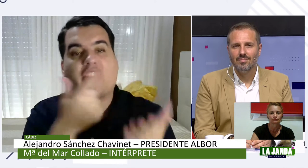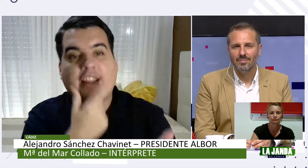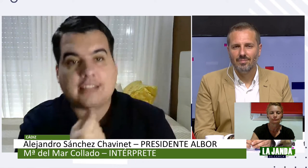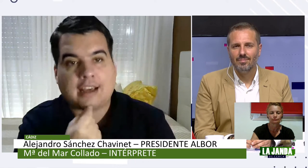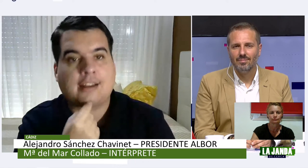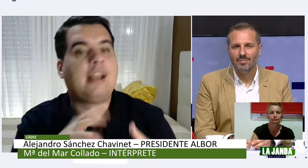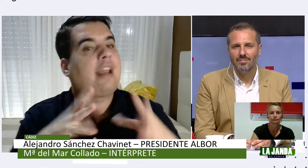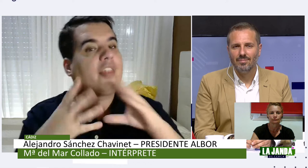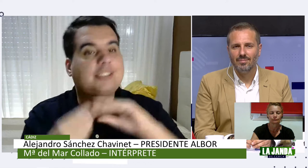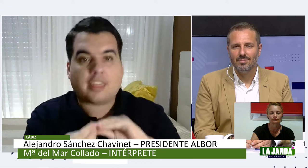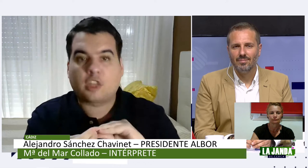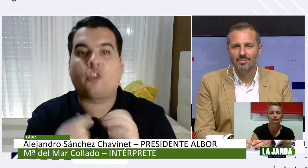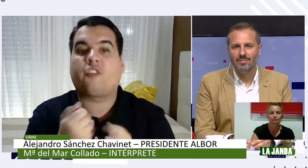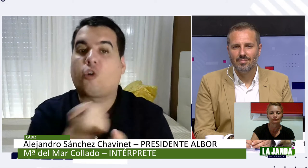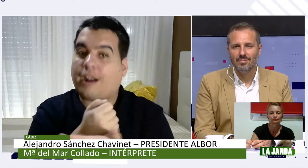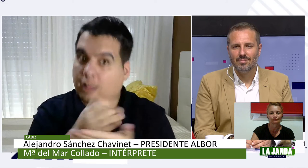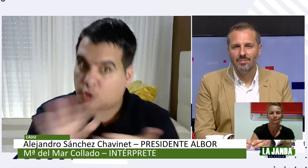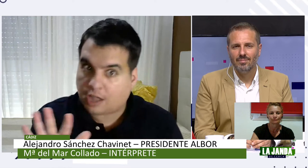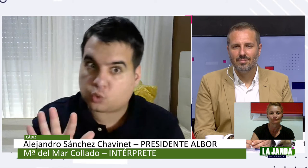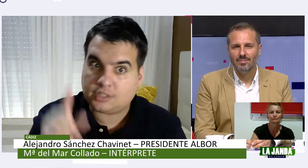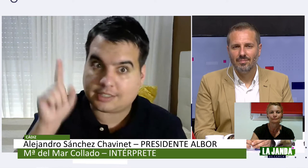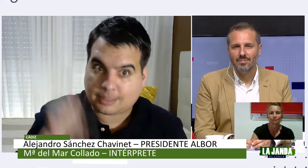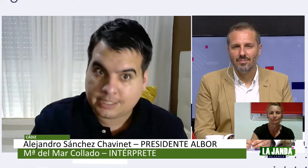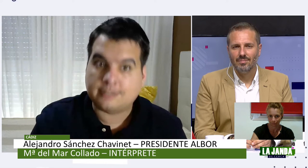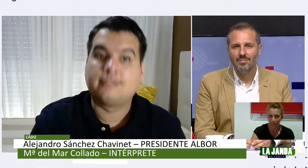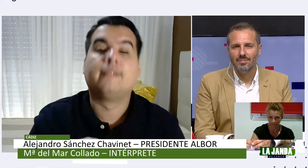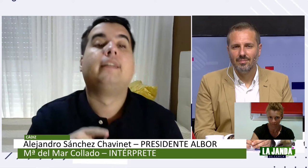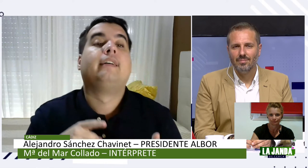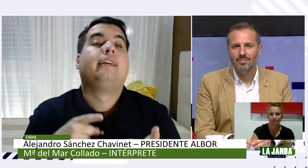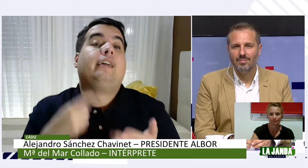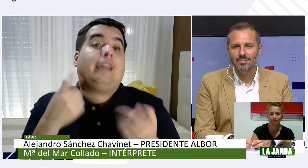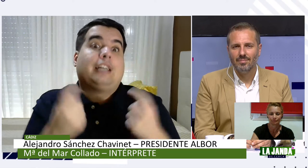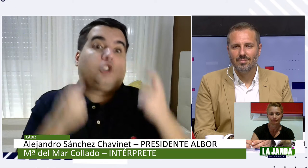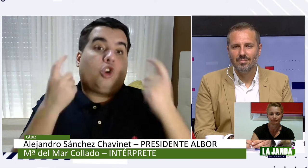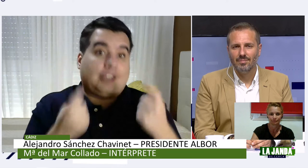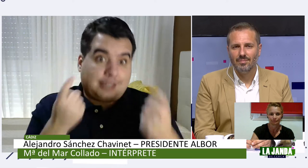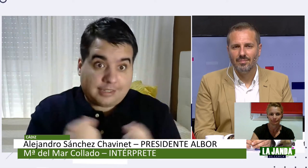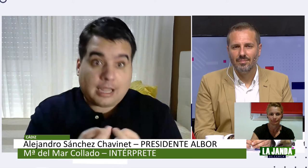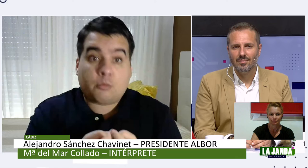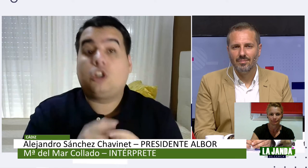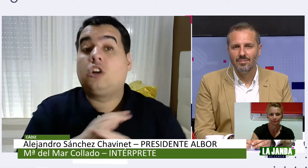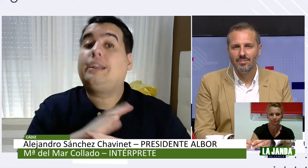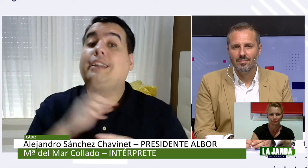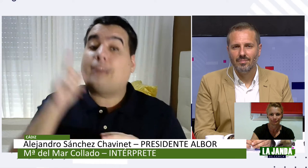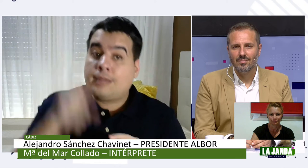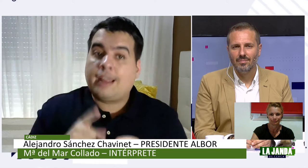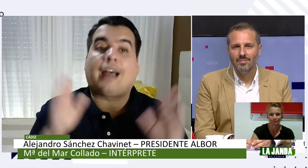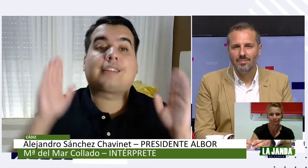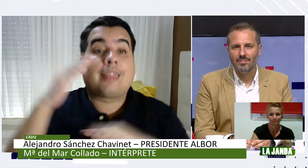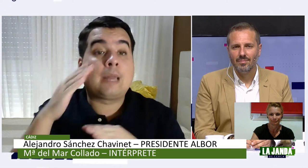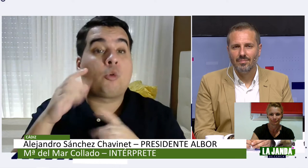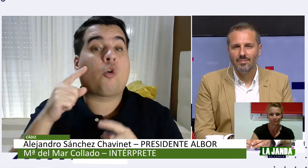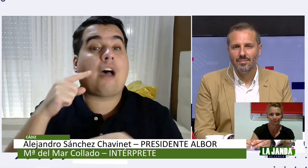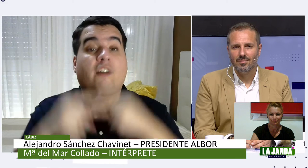podemos facilitar la adaptación de forma gratuita también. Eso es lo que entendemos. Y